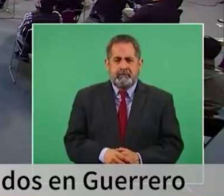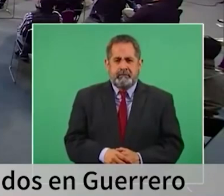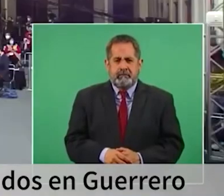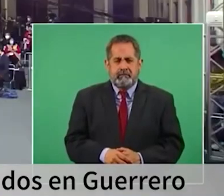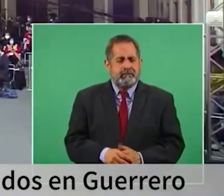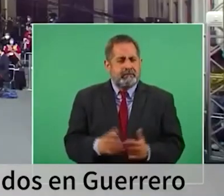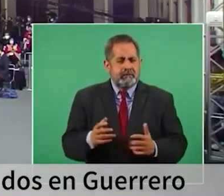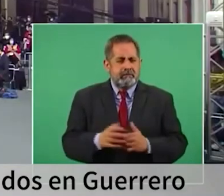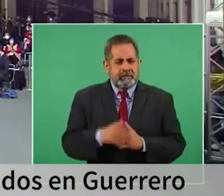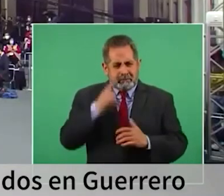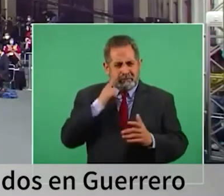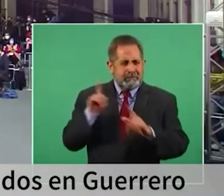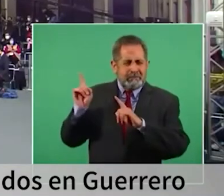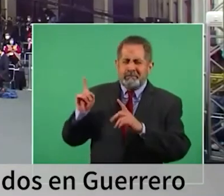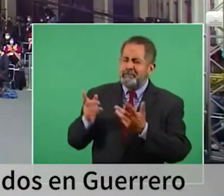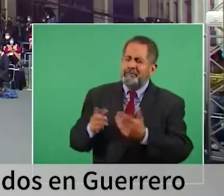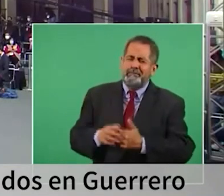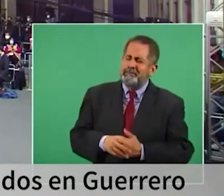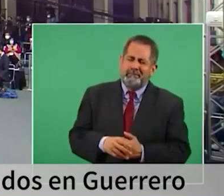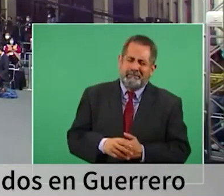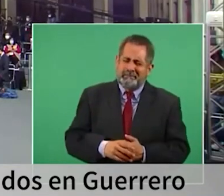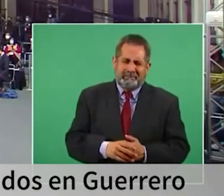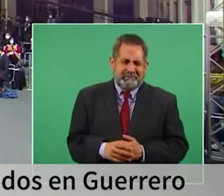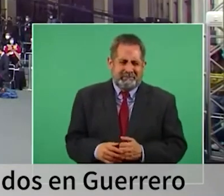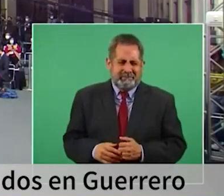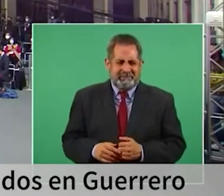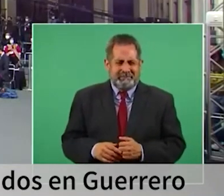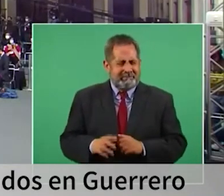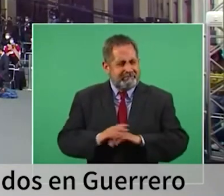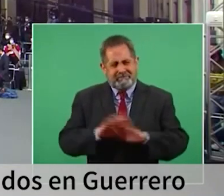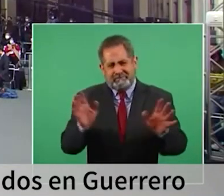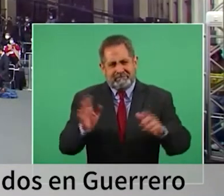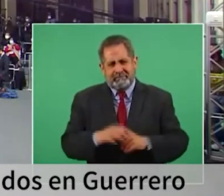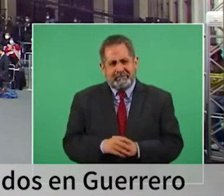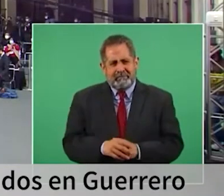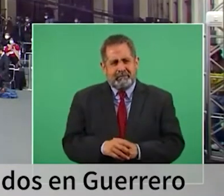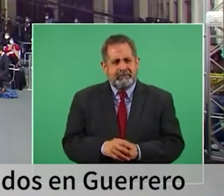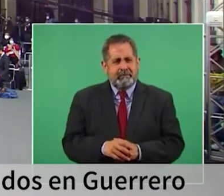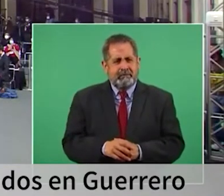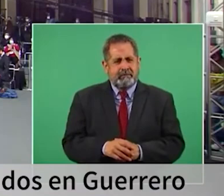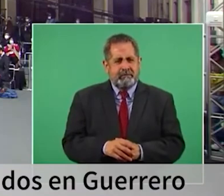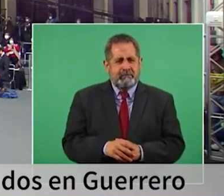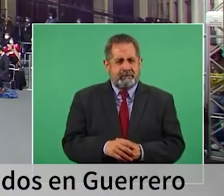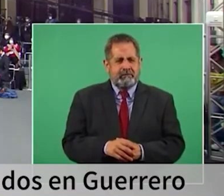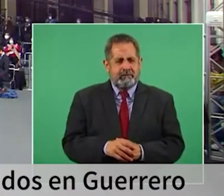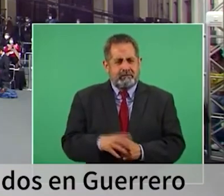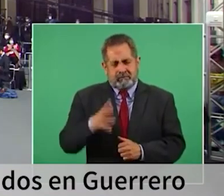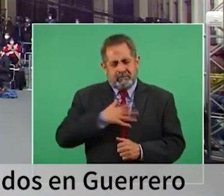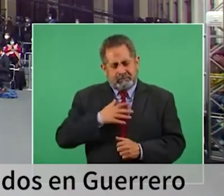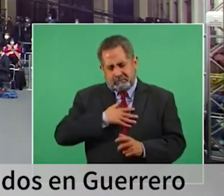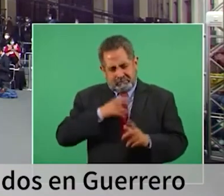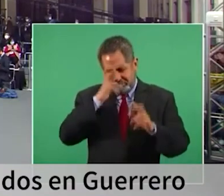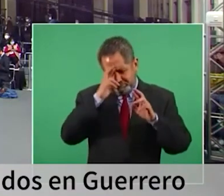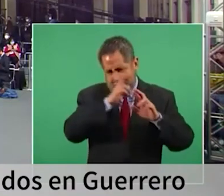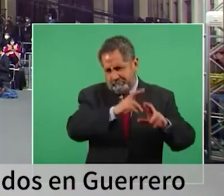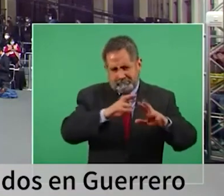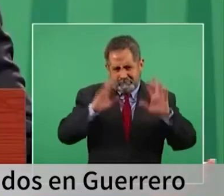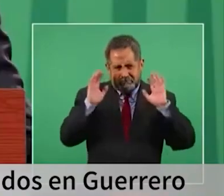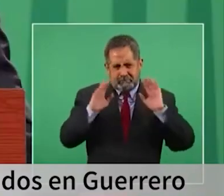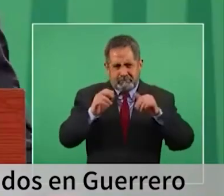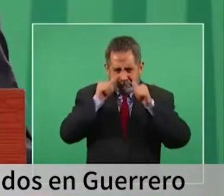por qué porque para que vean como y yo esté el respeto y